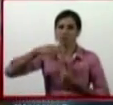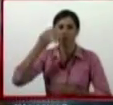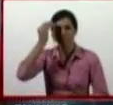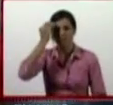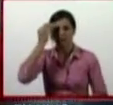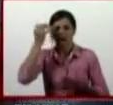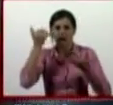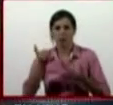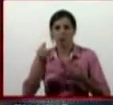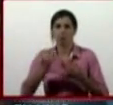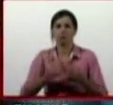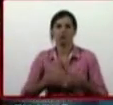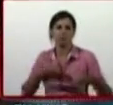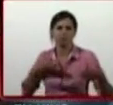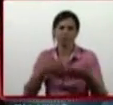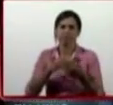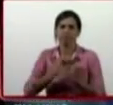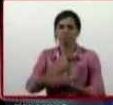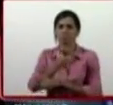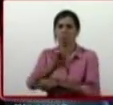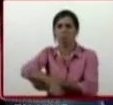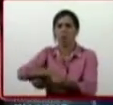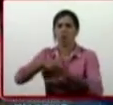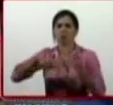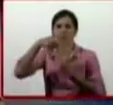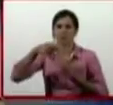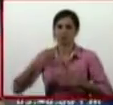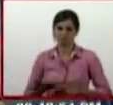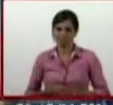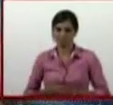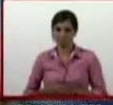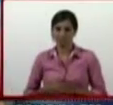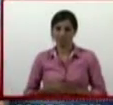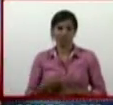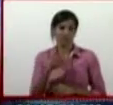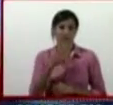hora de derrocar la revolución. Y en vez de luchar por sus